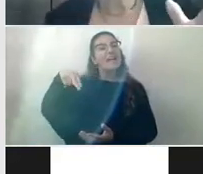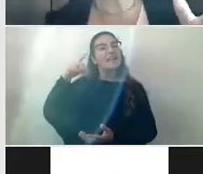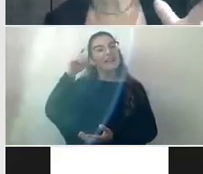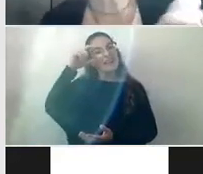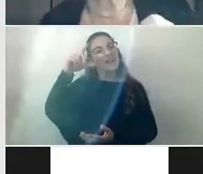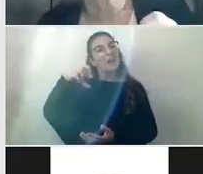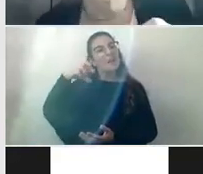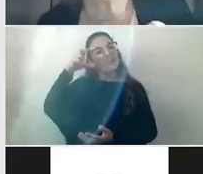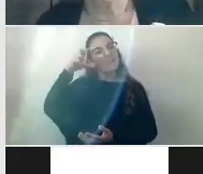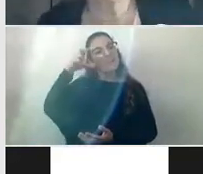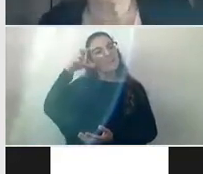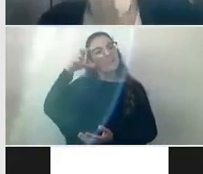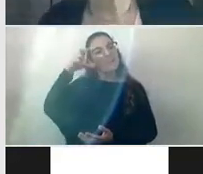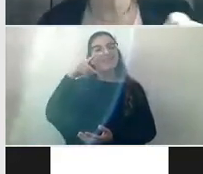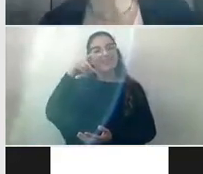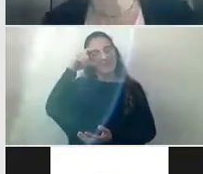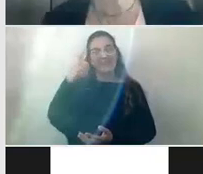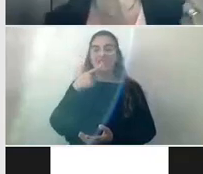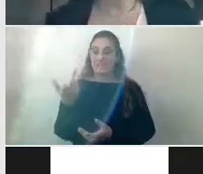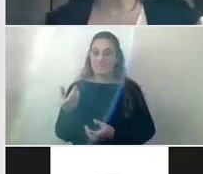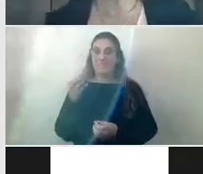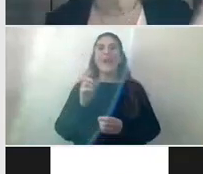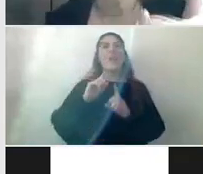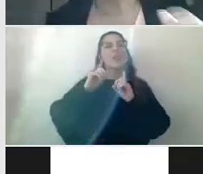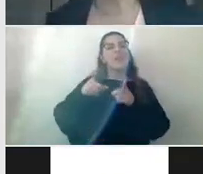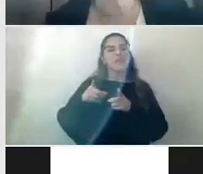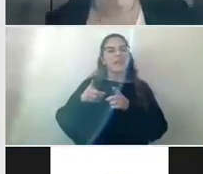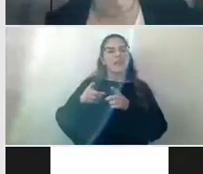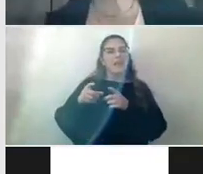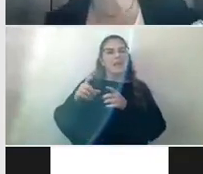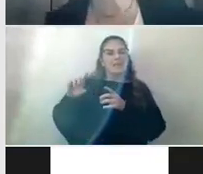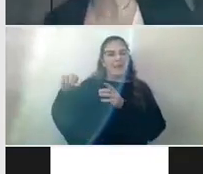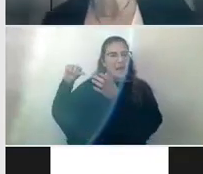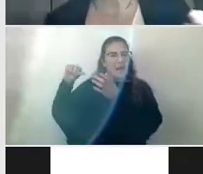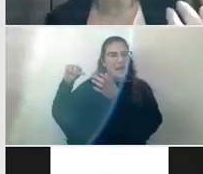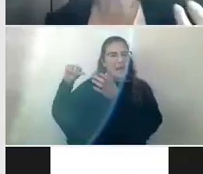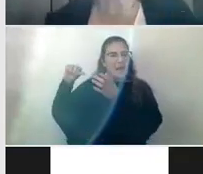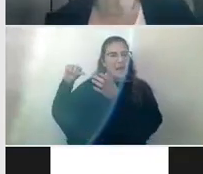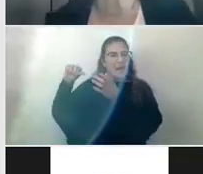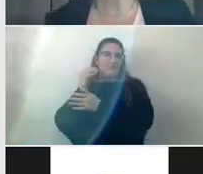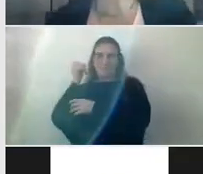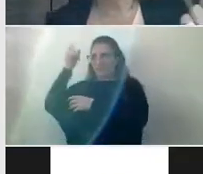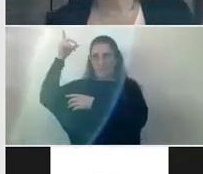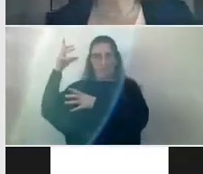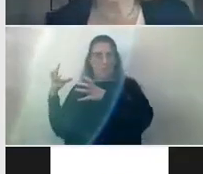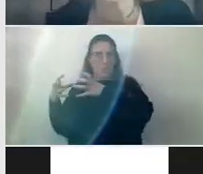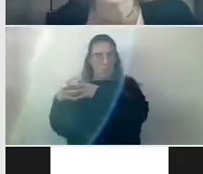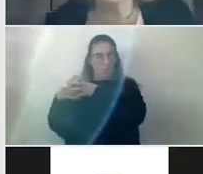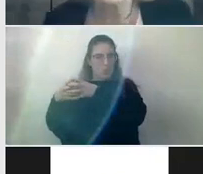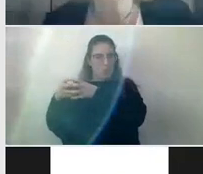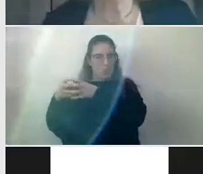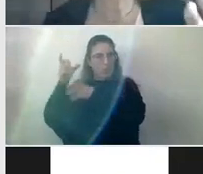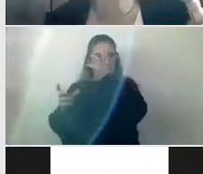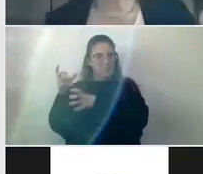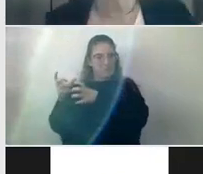grupo de sociólogos de Reino Unido también se unieron estaba trabajando en esa temática y propusieron la participación